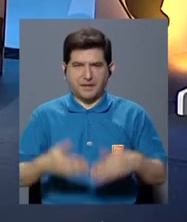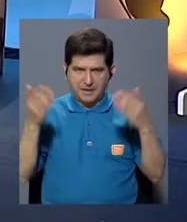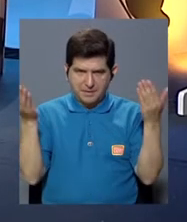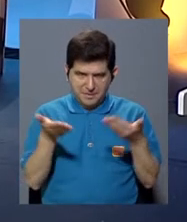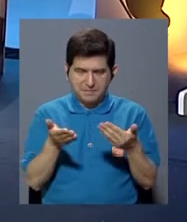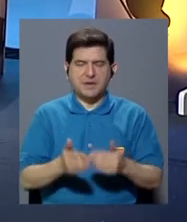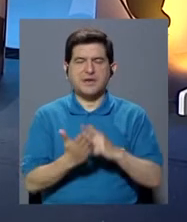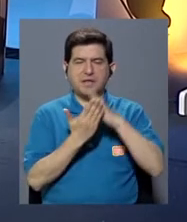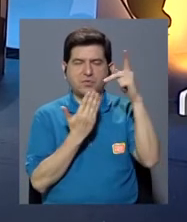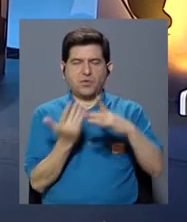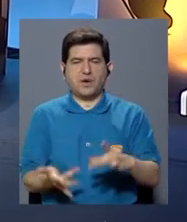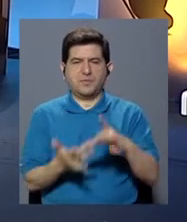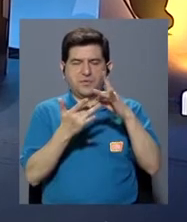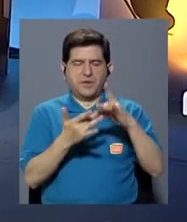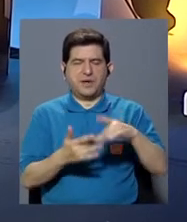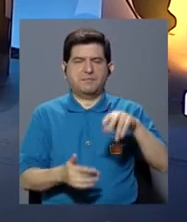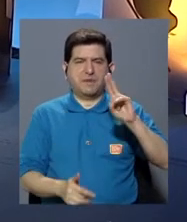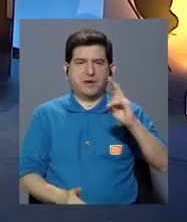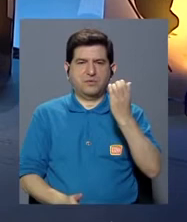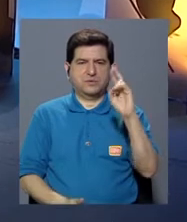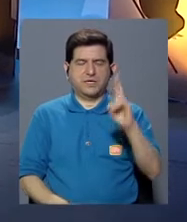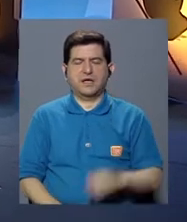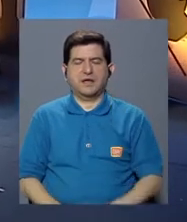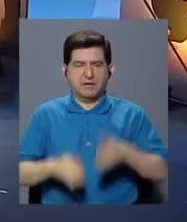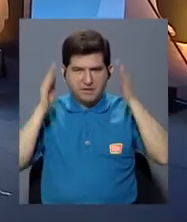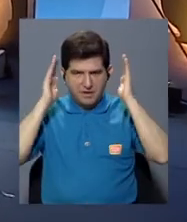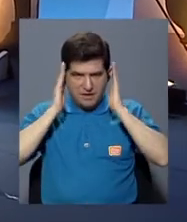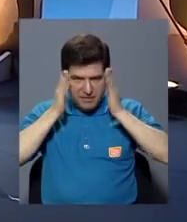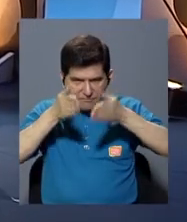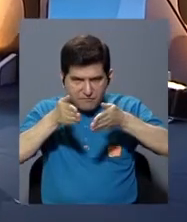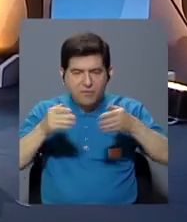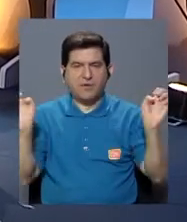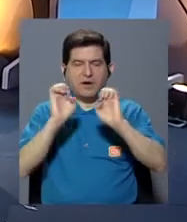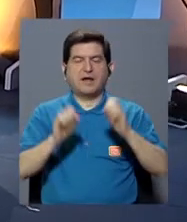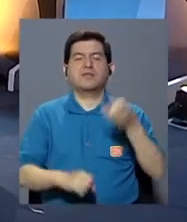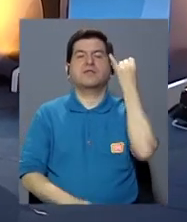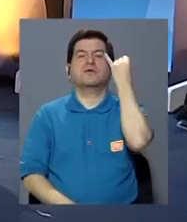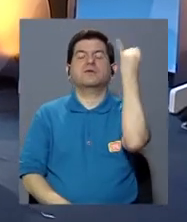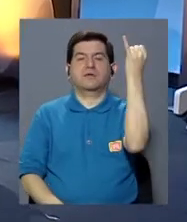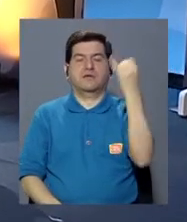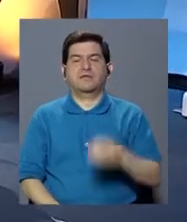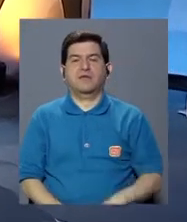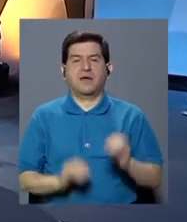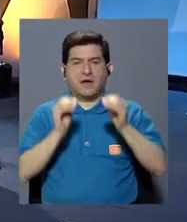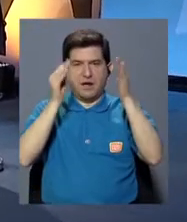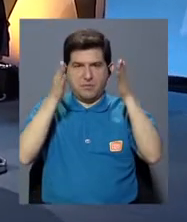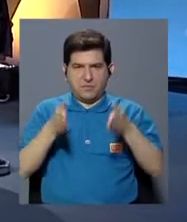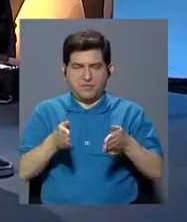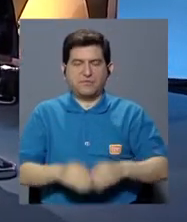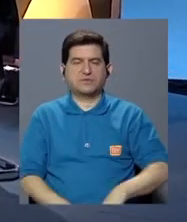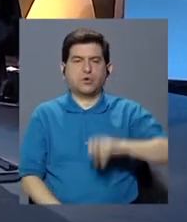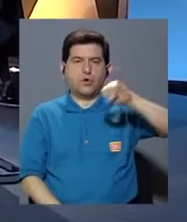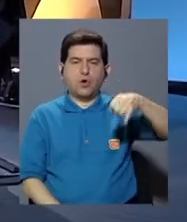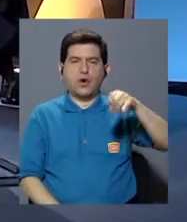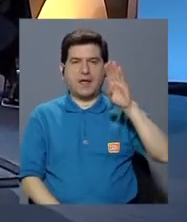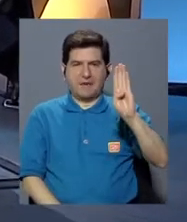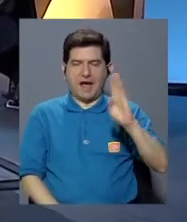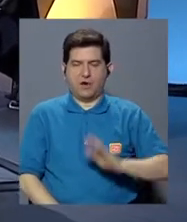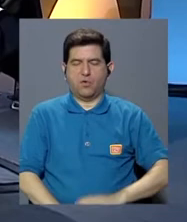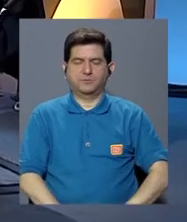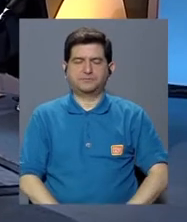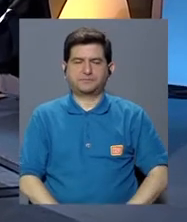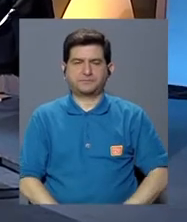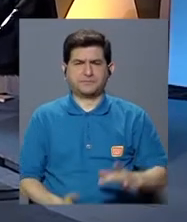Bienvenida y bienvenido a un especial de Universidad de Costa Rica dedicado a la energía, gracias a una iniciativa del profesor Jorge